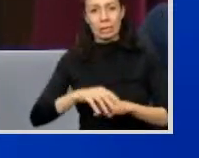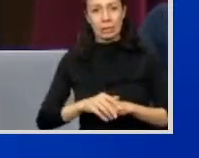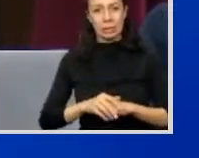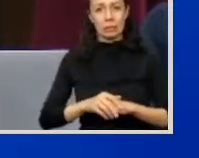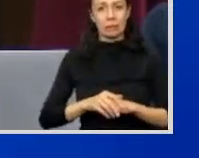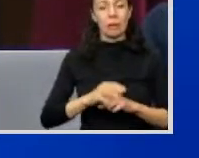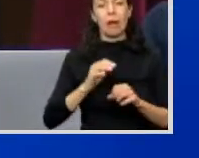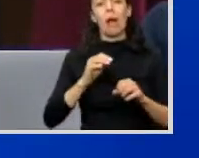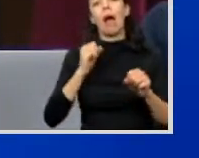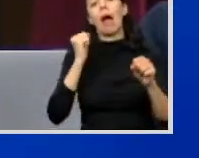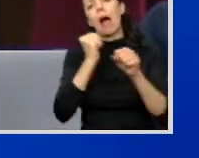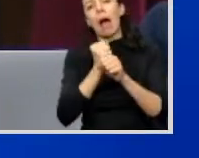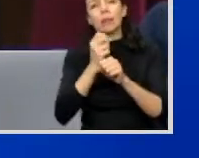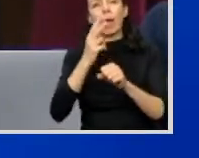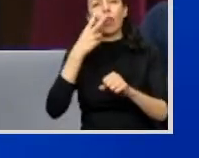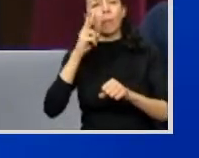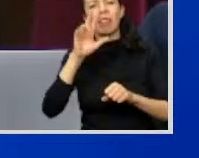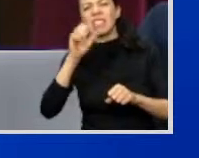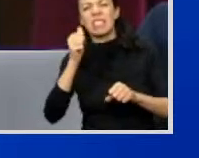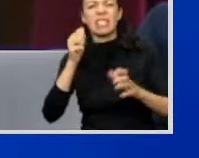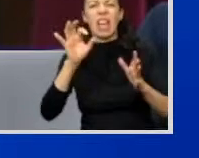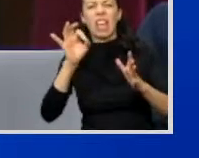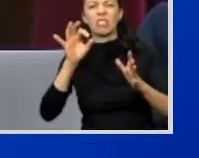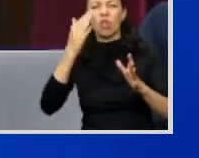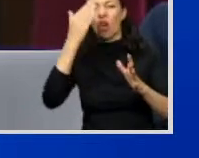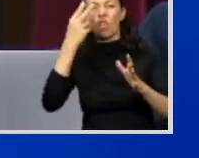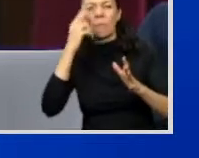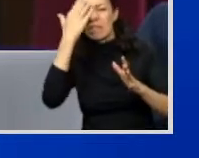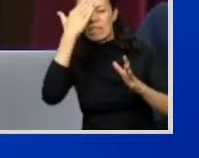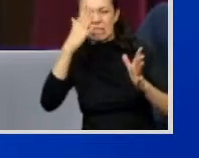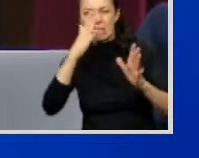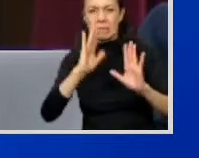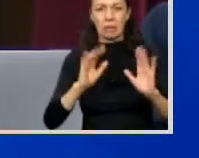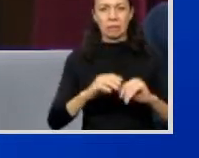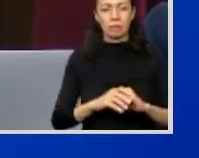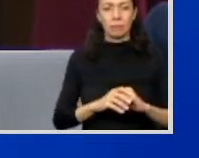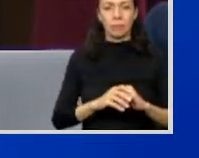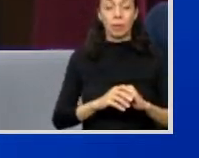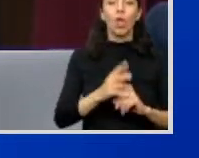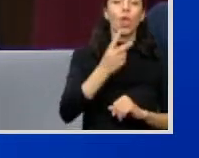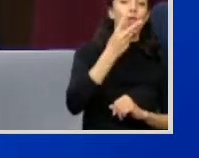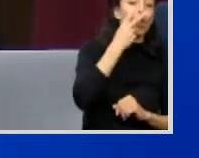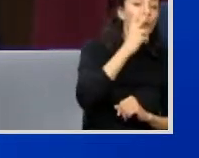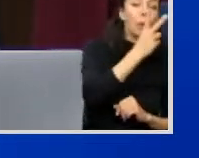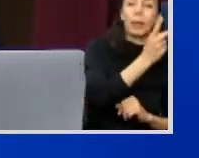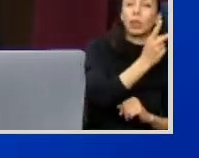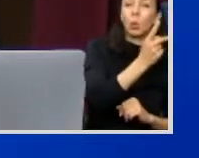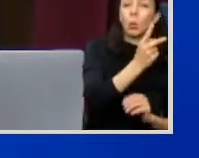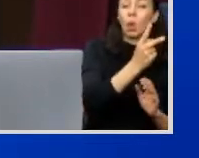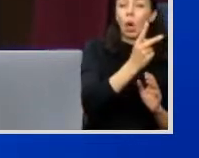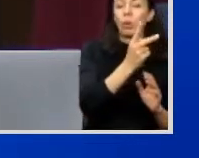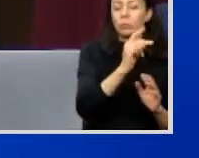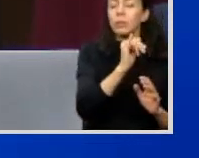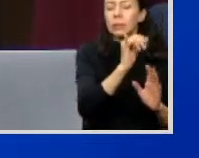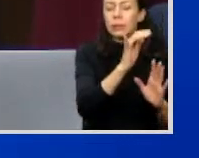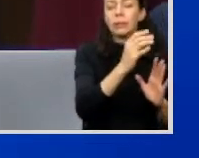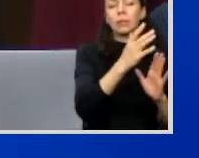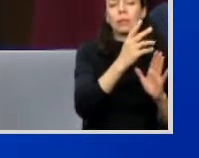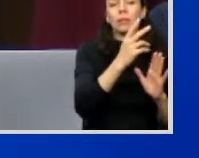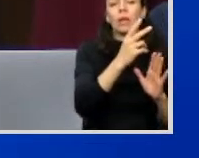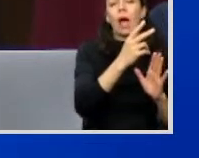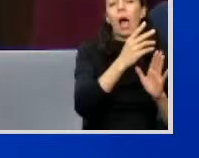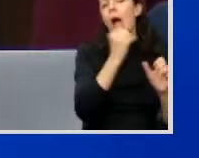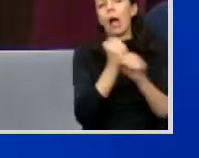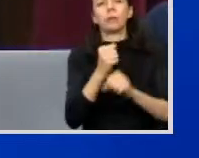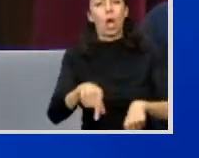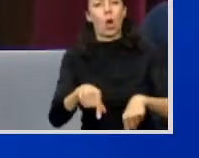cuando probablemente en los próximos meses empiece también a discutirse la sucesión aquí en la provincia, ya no tiene más reelecciones,